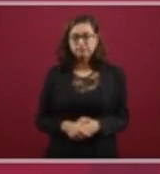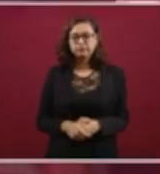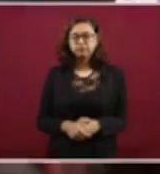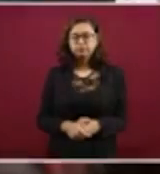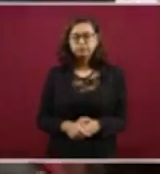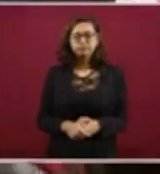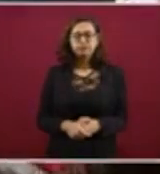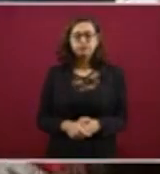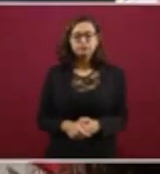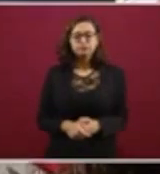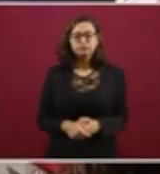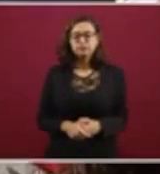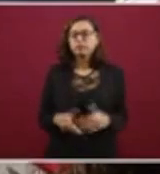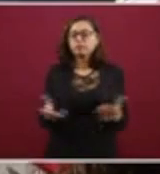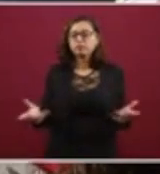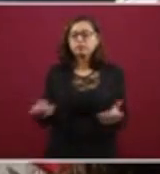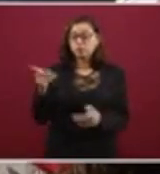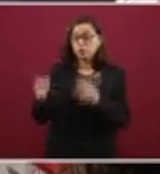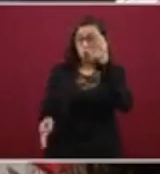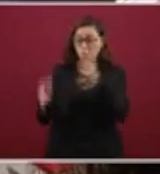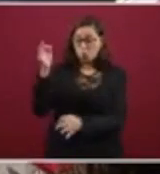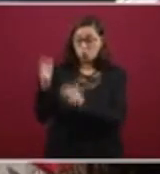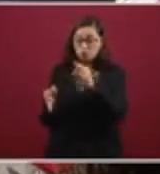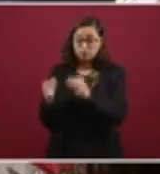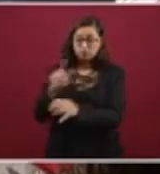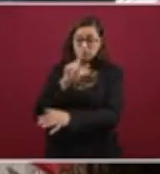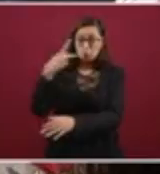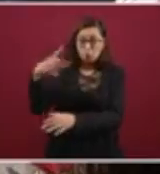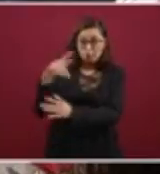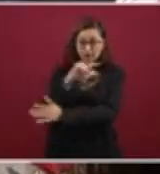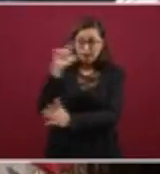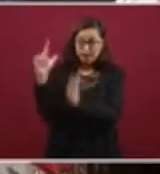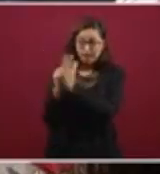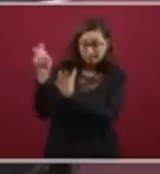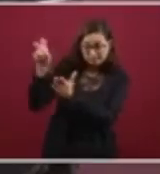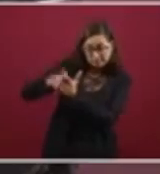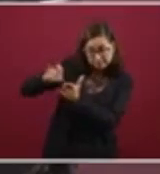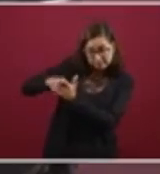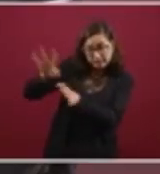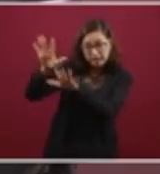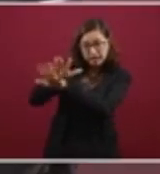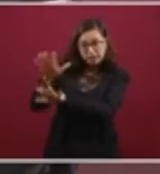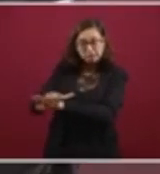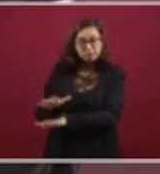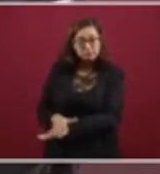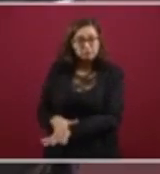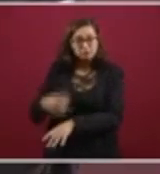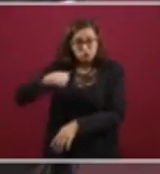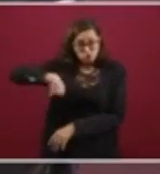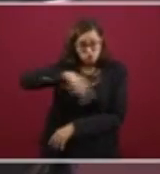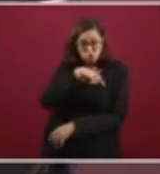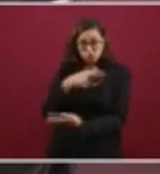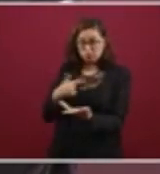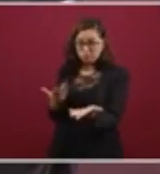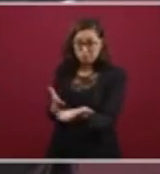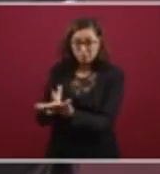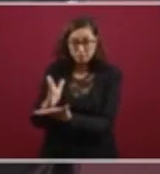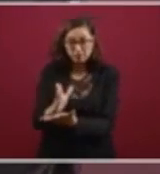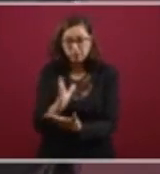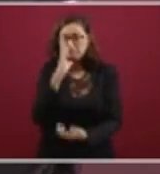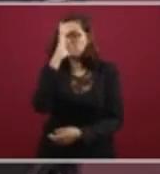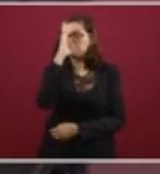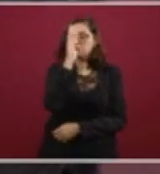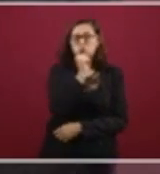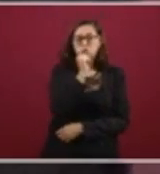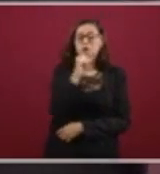reforma del Poder Judicial. Esto tiene que surgir del interior del mismo Poder